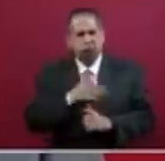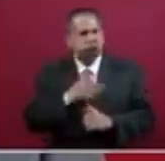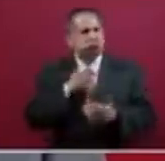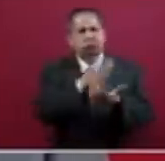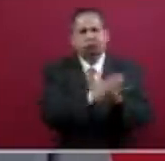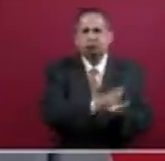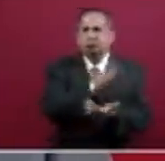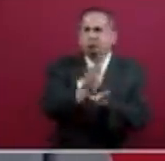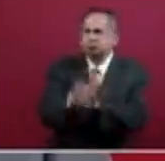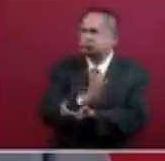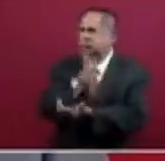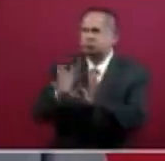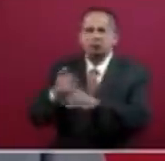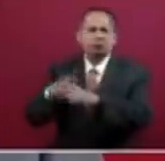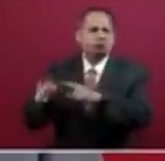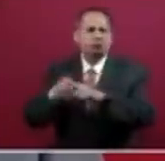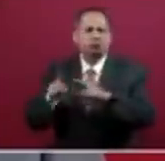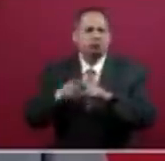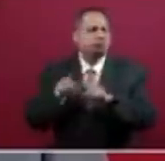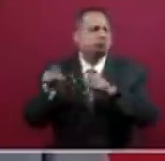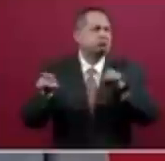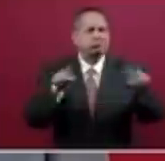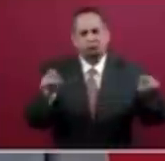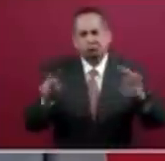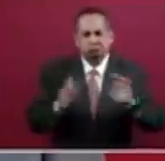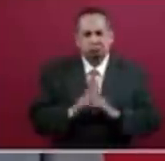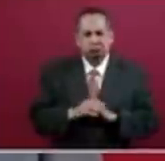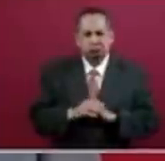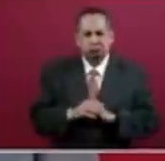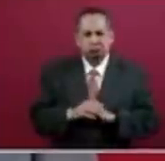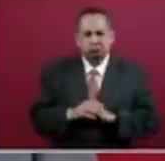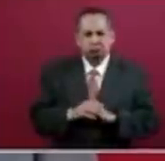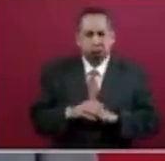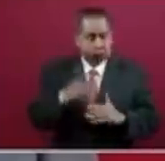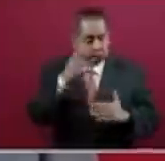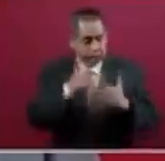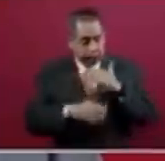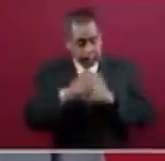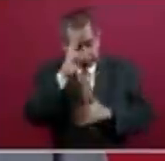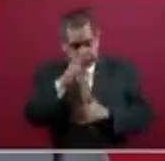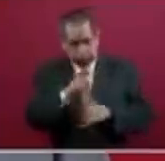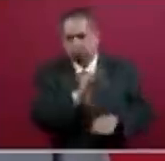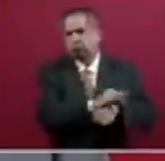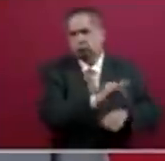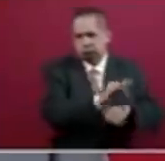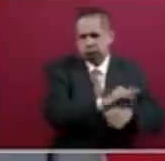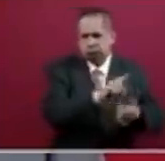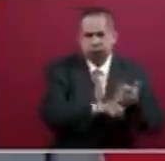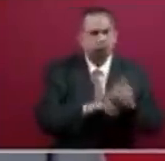salgo ante una falta de respeto, los defiendo.